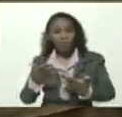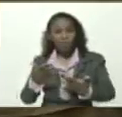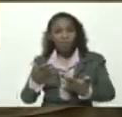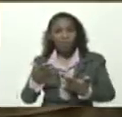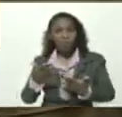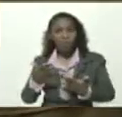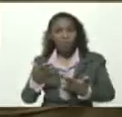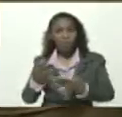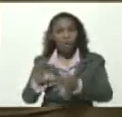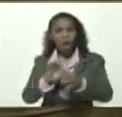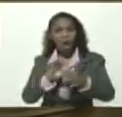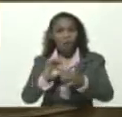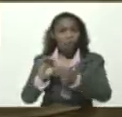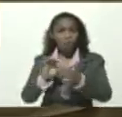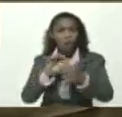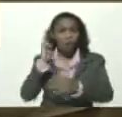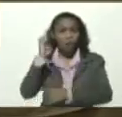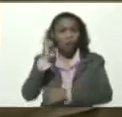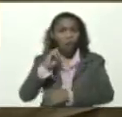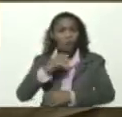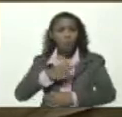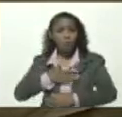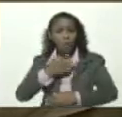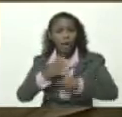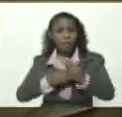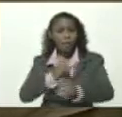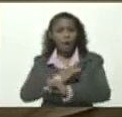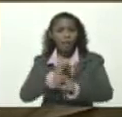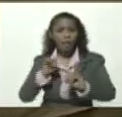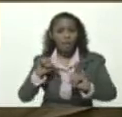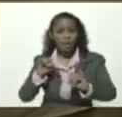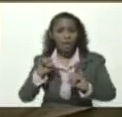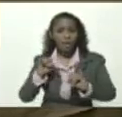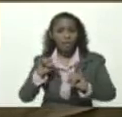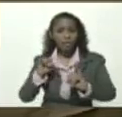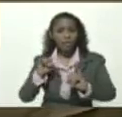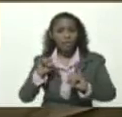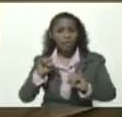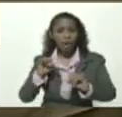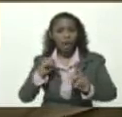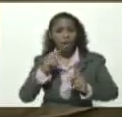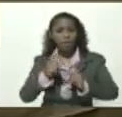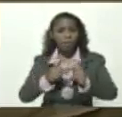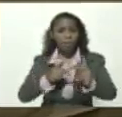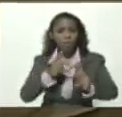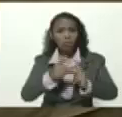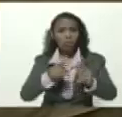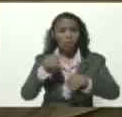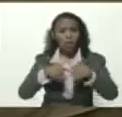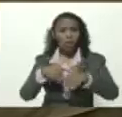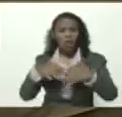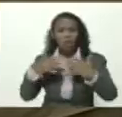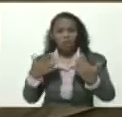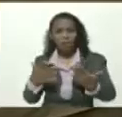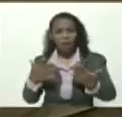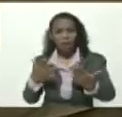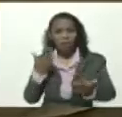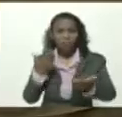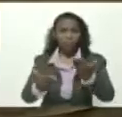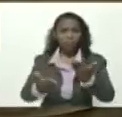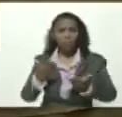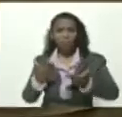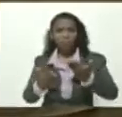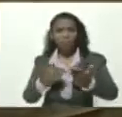lo que la Unión Europea podría hacer una vez finalizado el comicio con su informe final? ¿Qué balance hacen